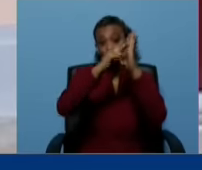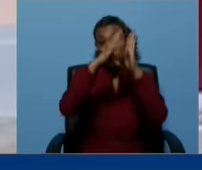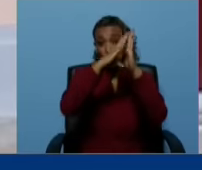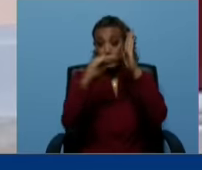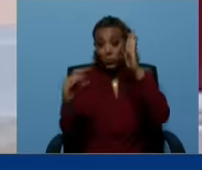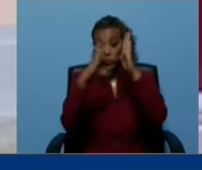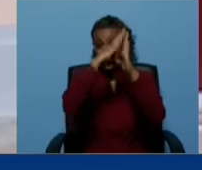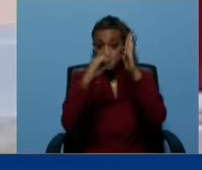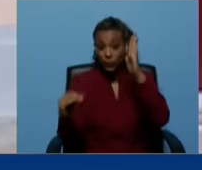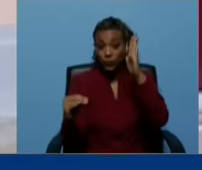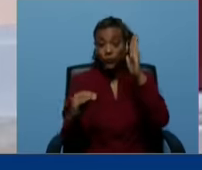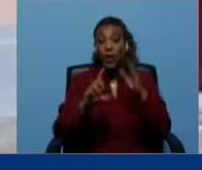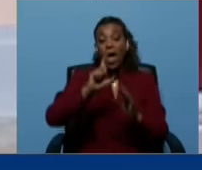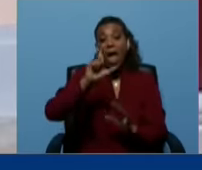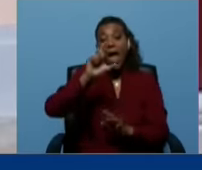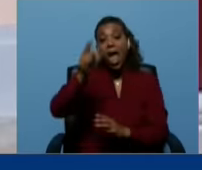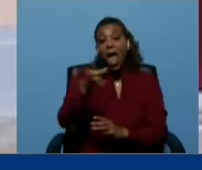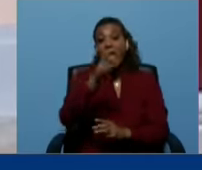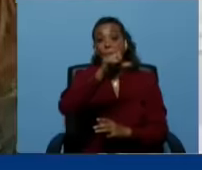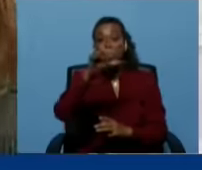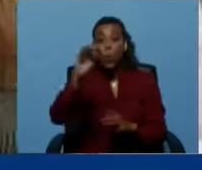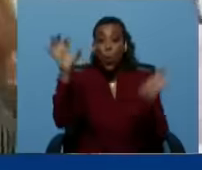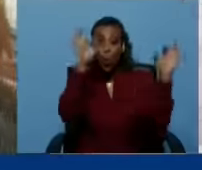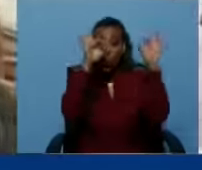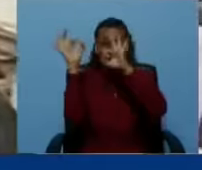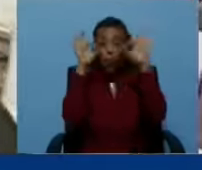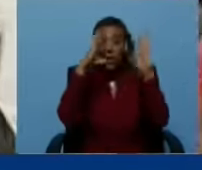Para que ustedes tengan Telegram y WeChat.